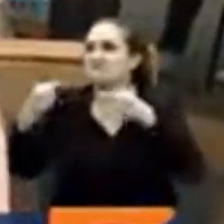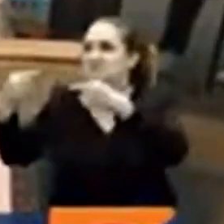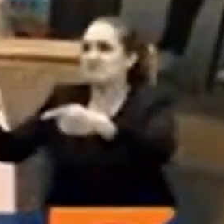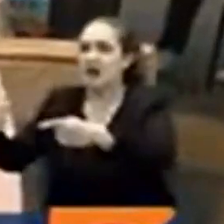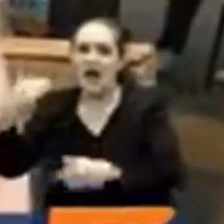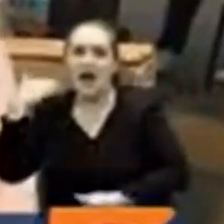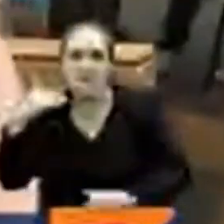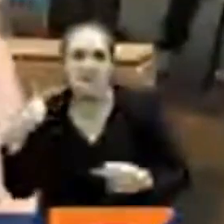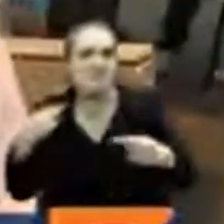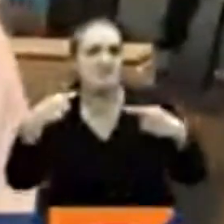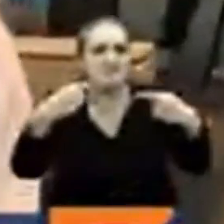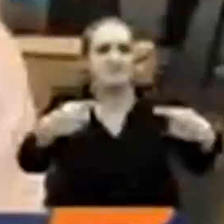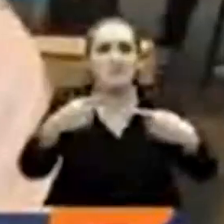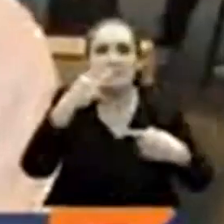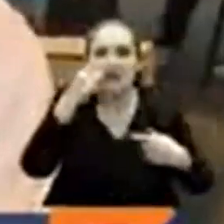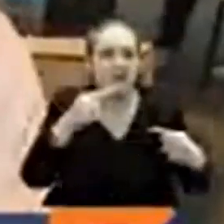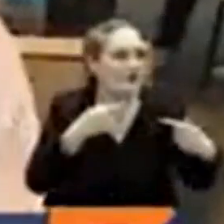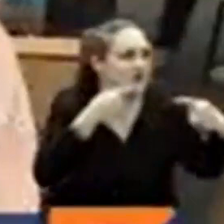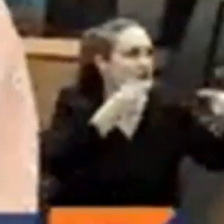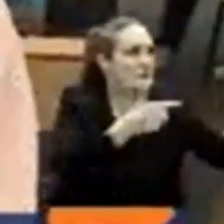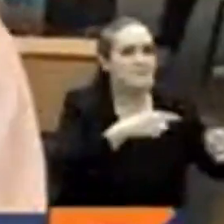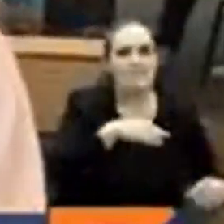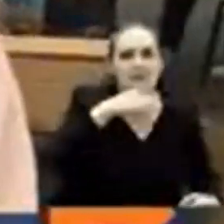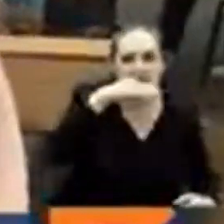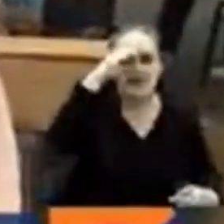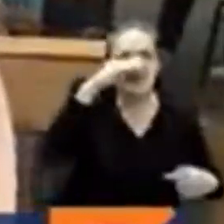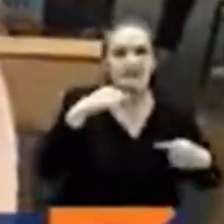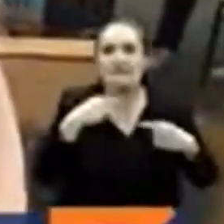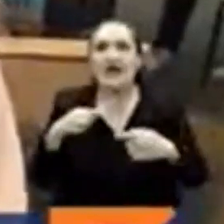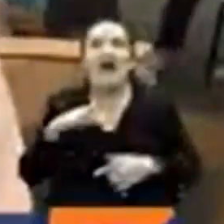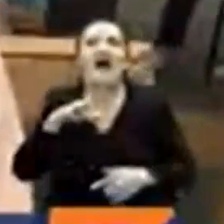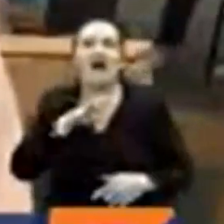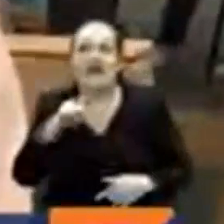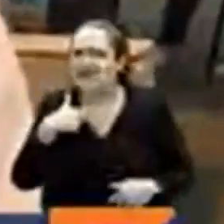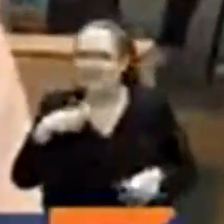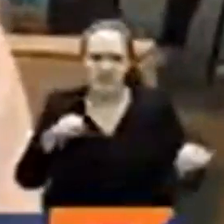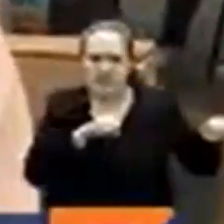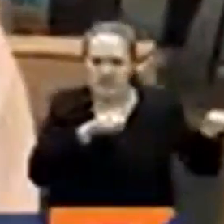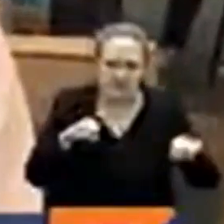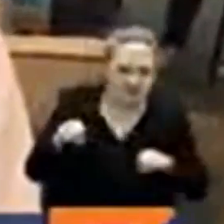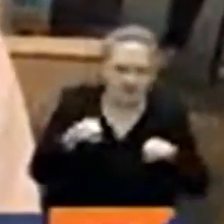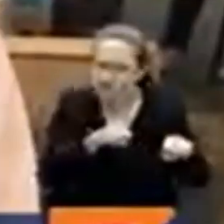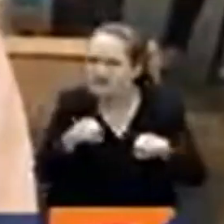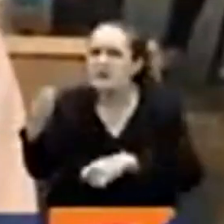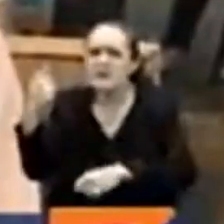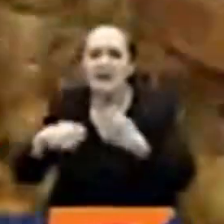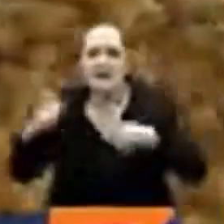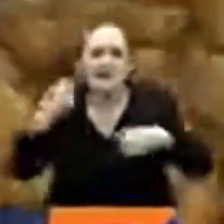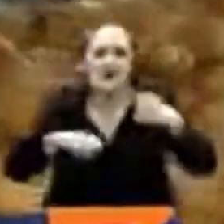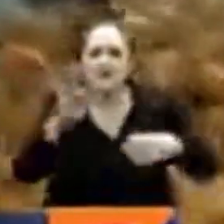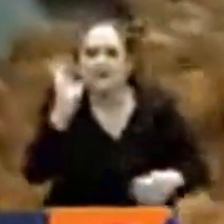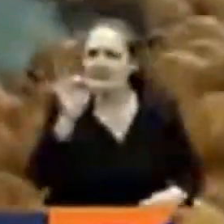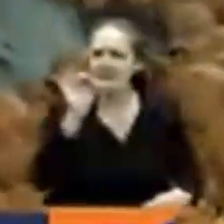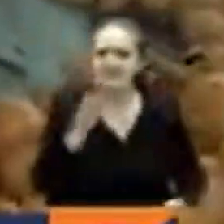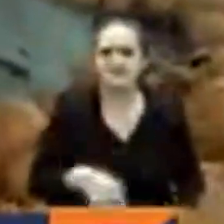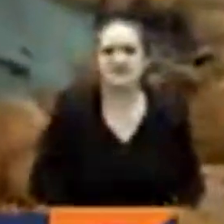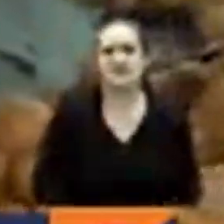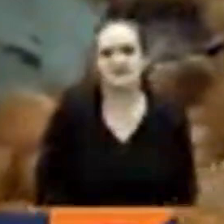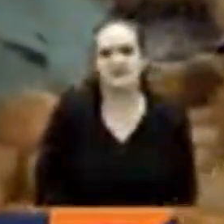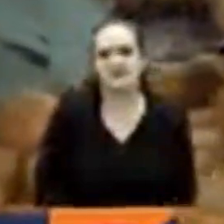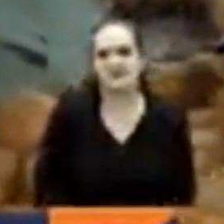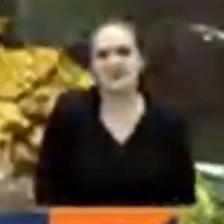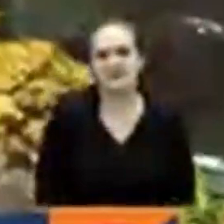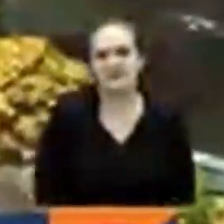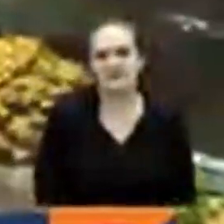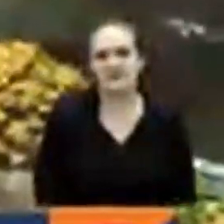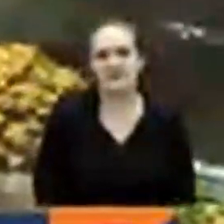en Medellín, en Manizales, en Cali, hasta Bogotá me voy, ¿sí ve? Entonces yo voy a todos los partidos.